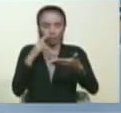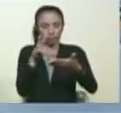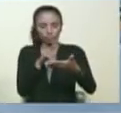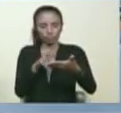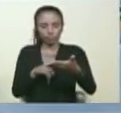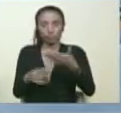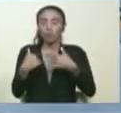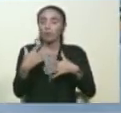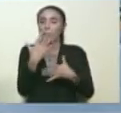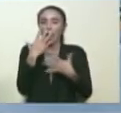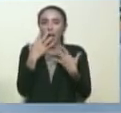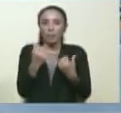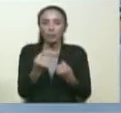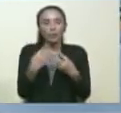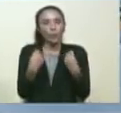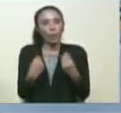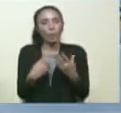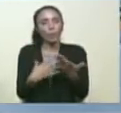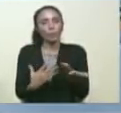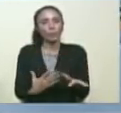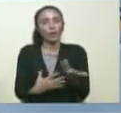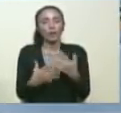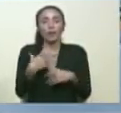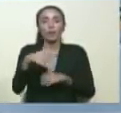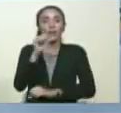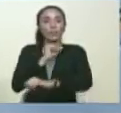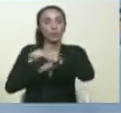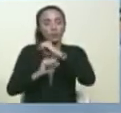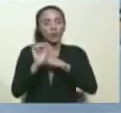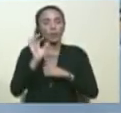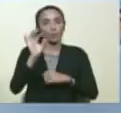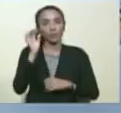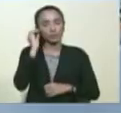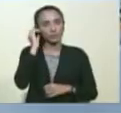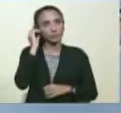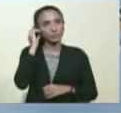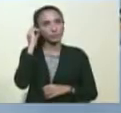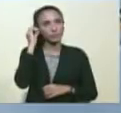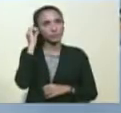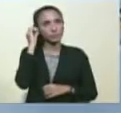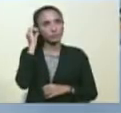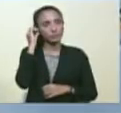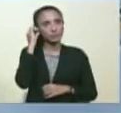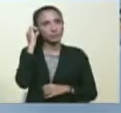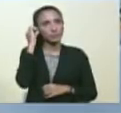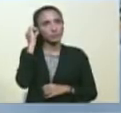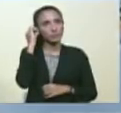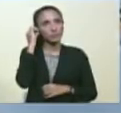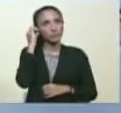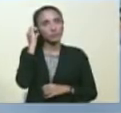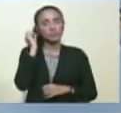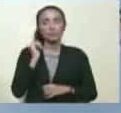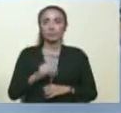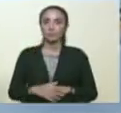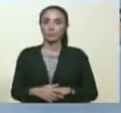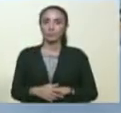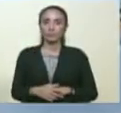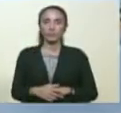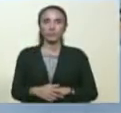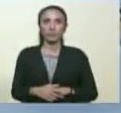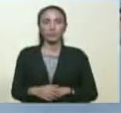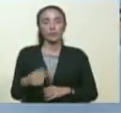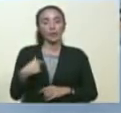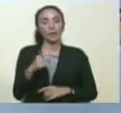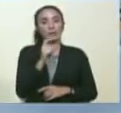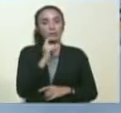Aprendí a valorar lo que usted dice. Hay que defender a Venezuela en donde uno esté. ¿Qué cosas habrá pasado este